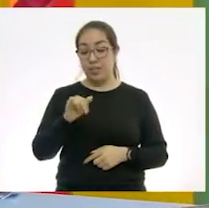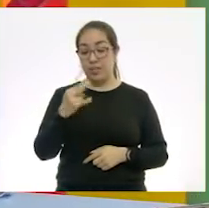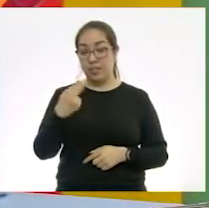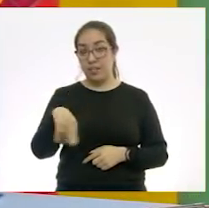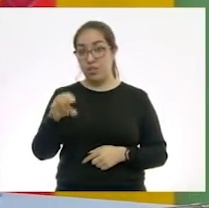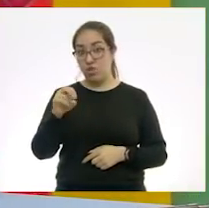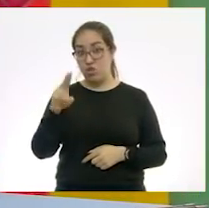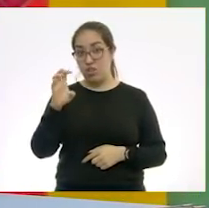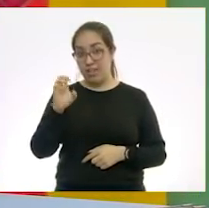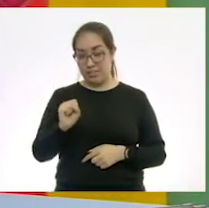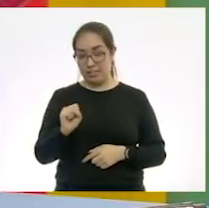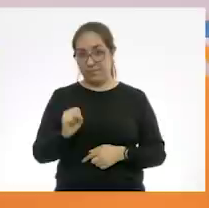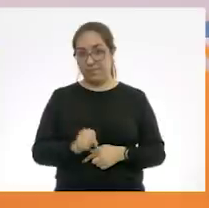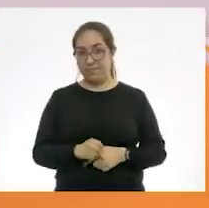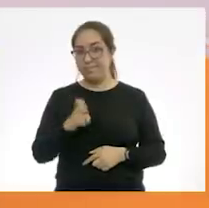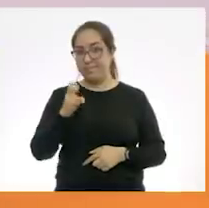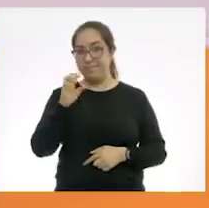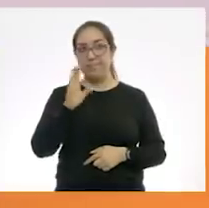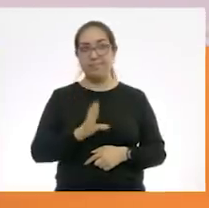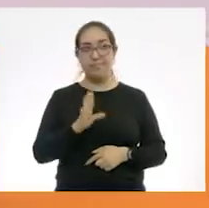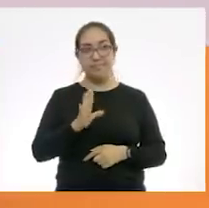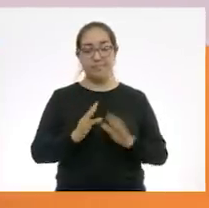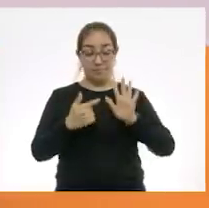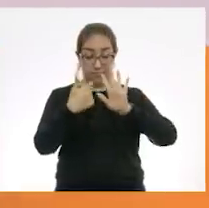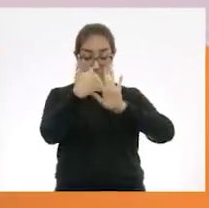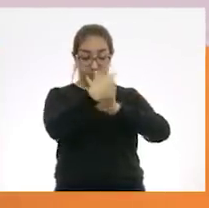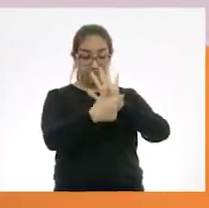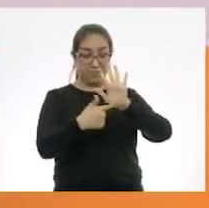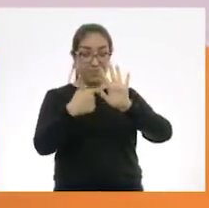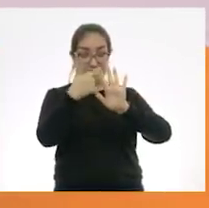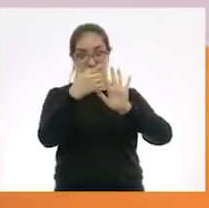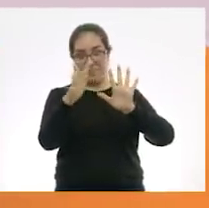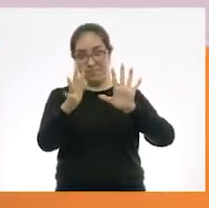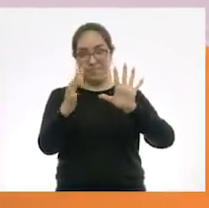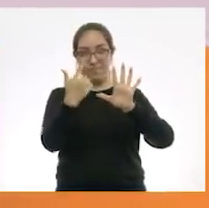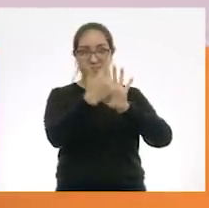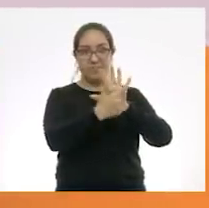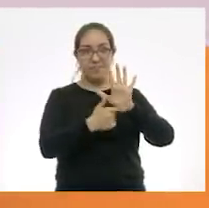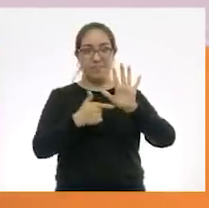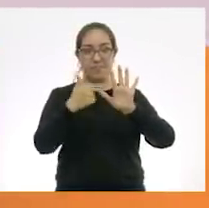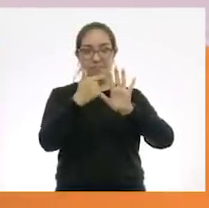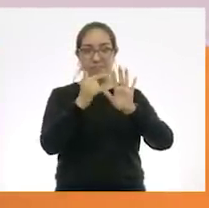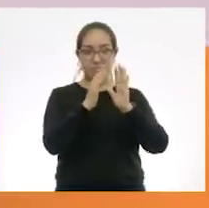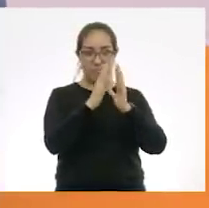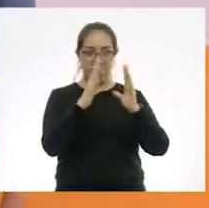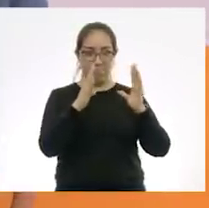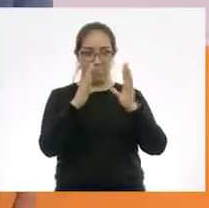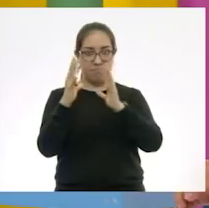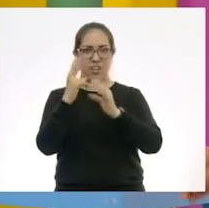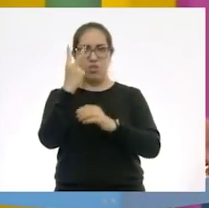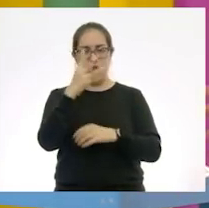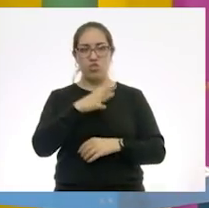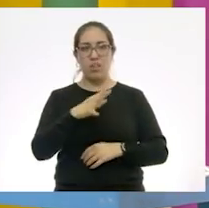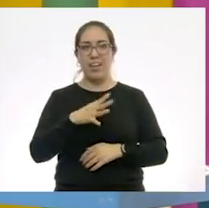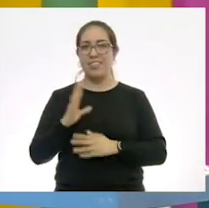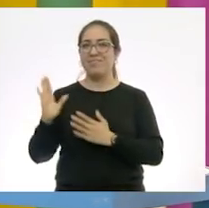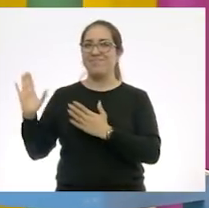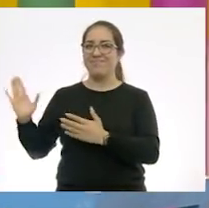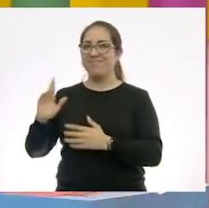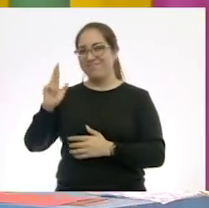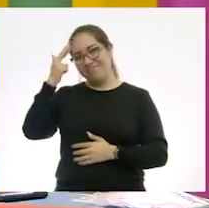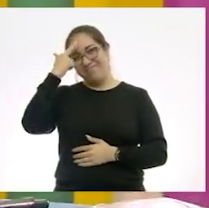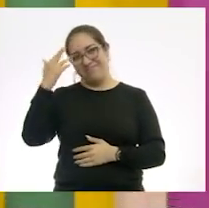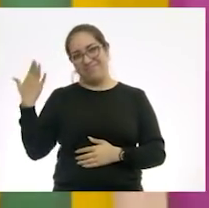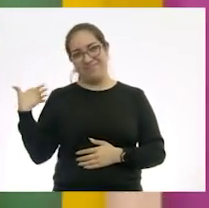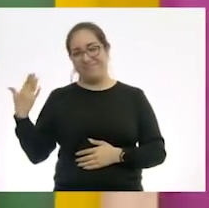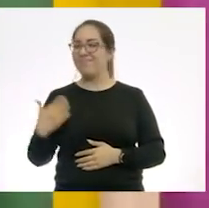Riñones. Muy bien. Y recuerda, son del tamaño de tu palma. Entonces, y son dos. Vamos a buscar dos. Ajá. Claro, ya los había visto